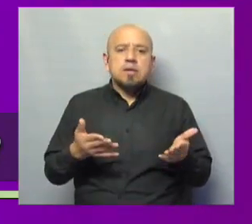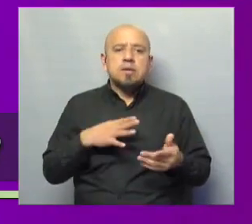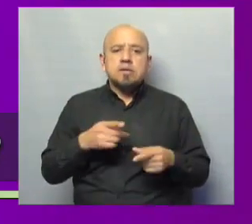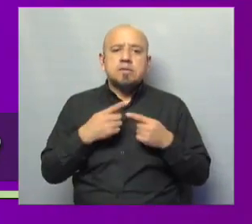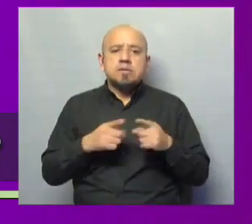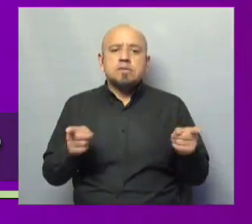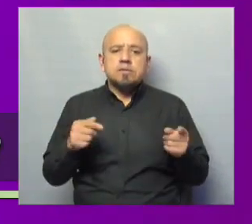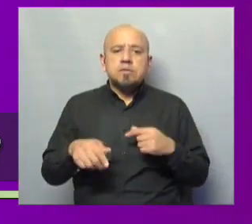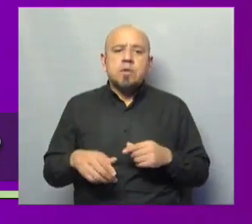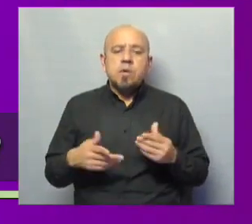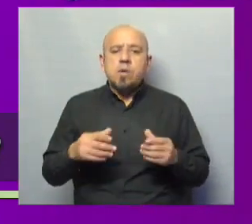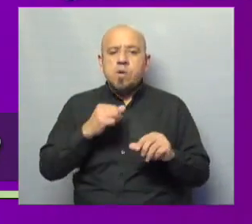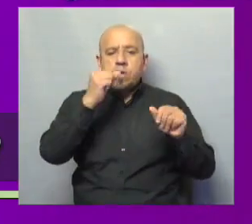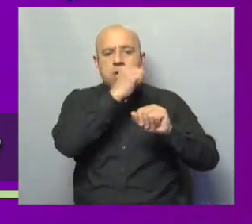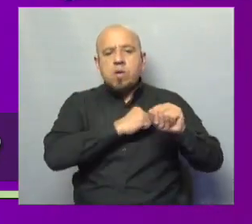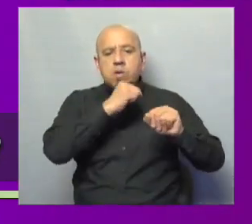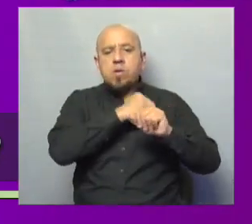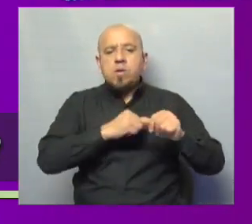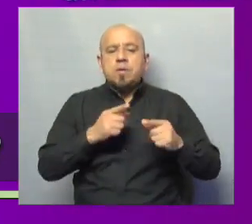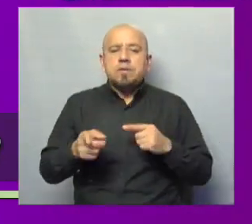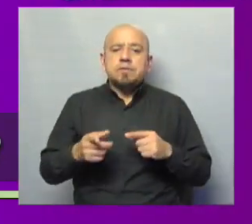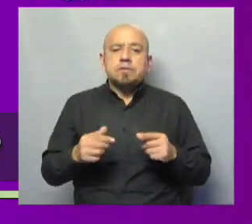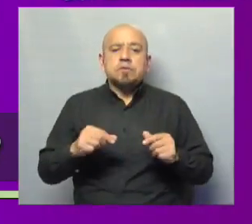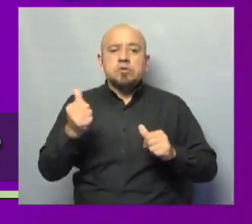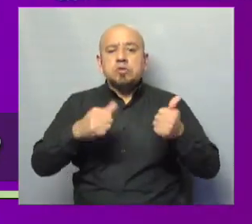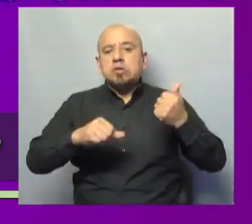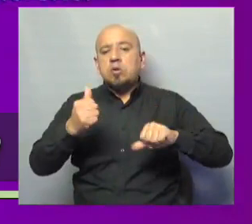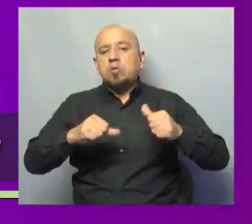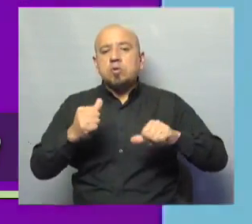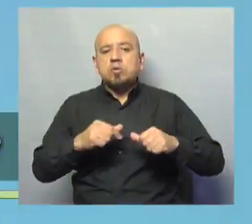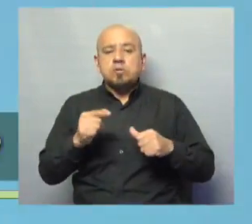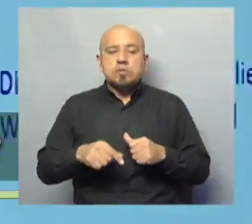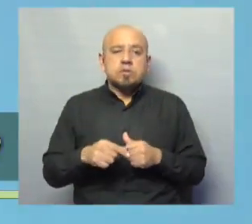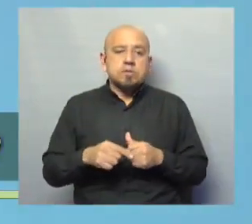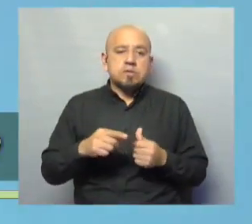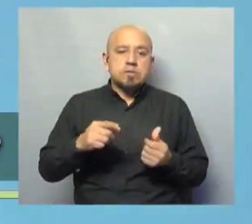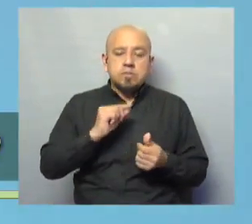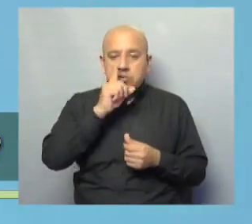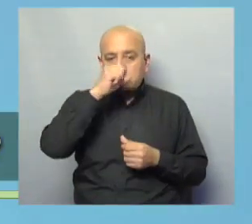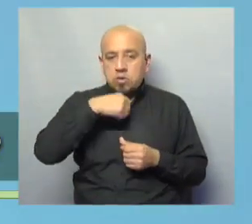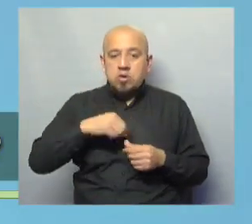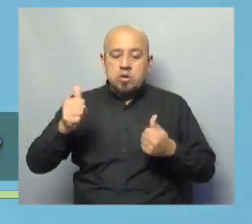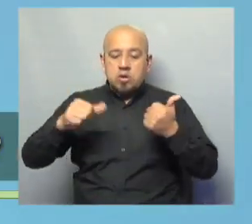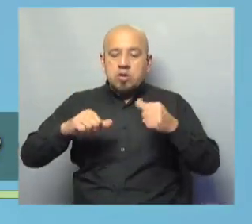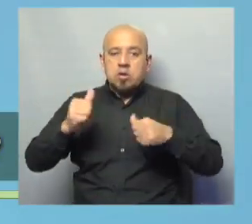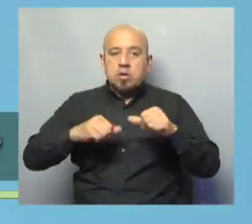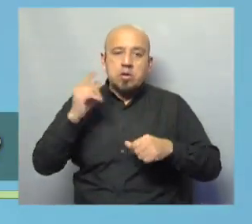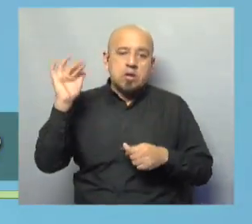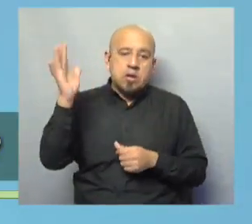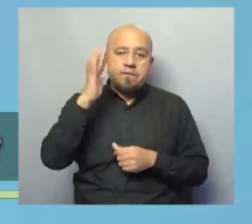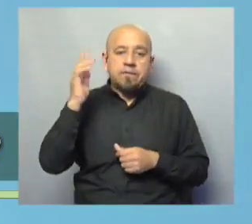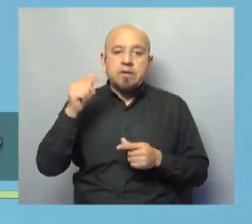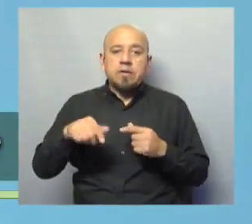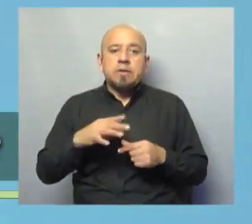existen en torno a la tecnología entre los laboratorios en la capital y los laboratorios en el interior del